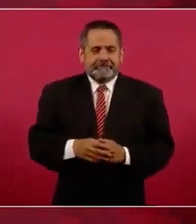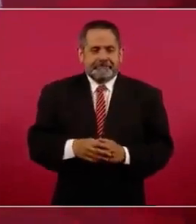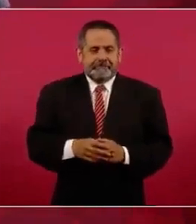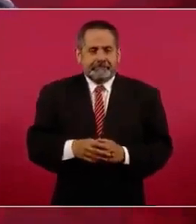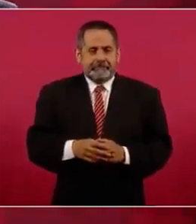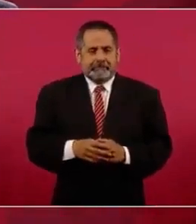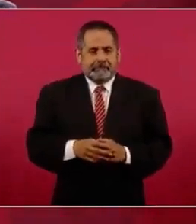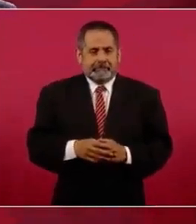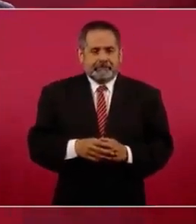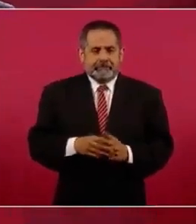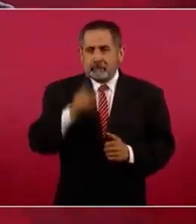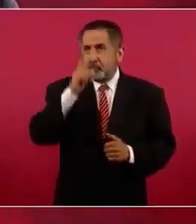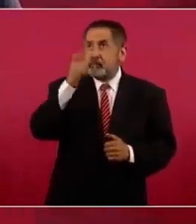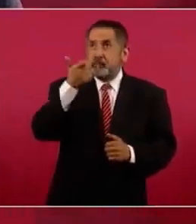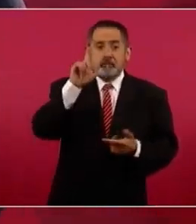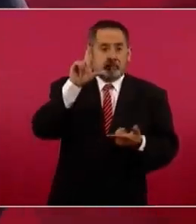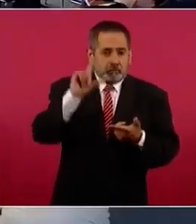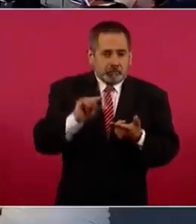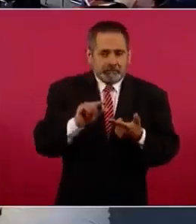va a costar menos la luz.